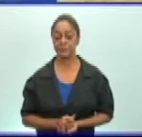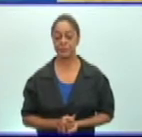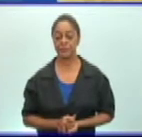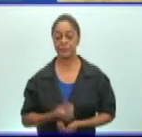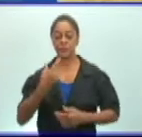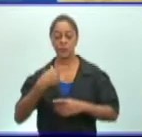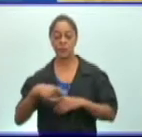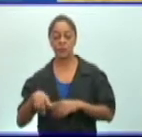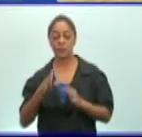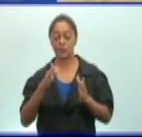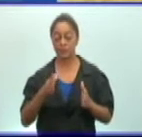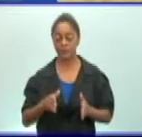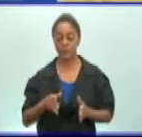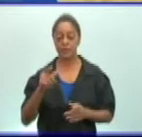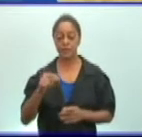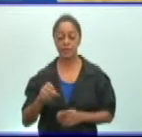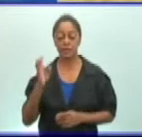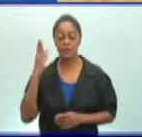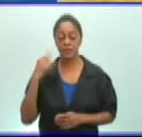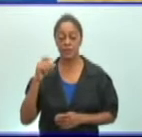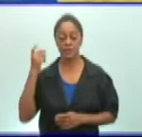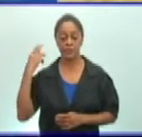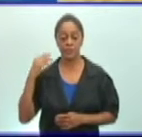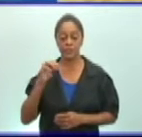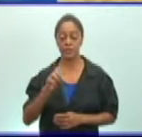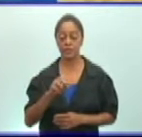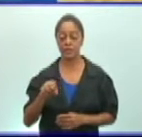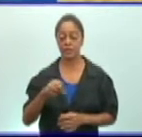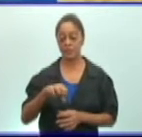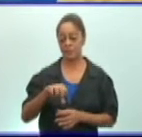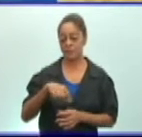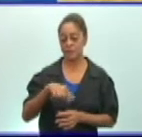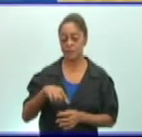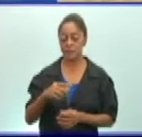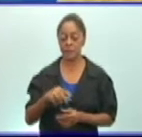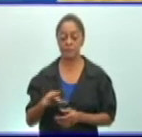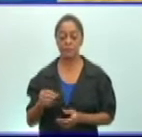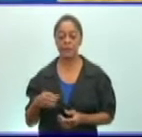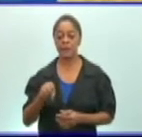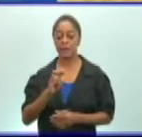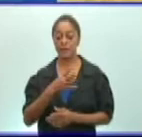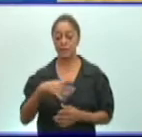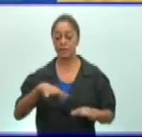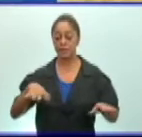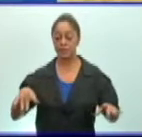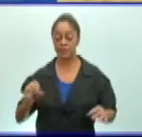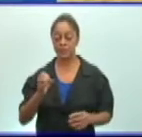Otra parte de la Grecia antigua son las islas del mar Jónico y el mar Egeo,